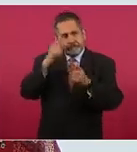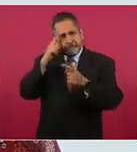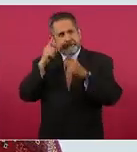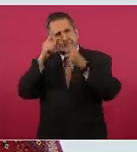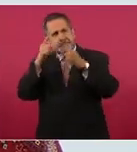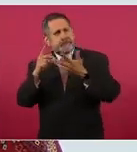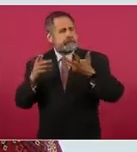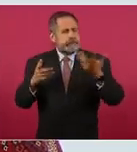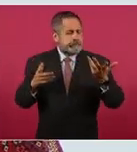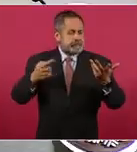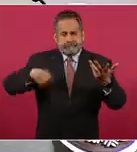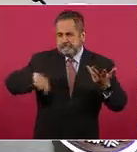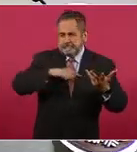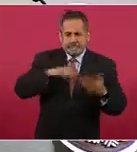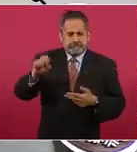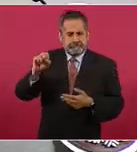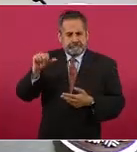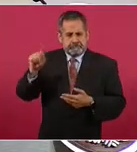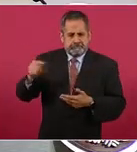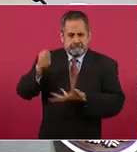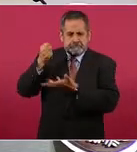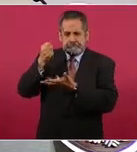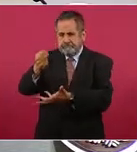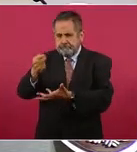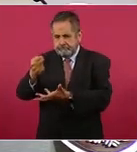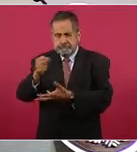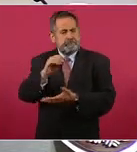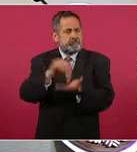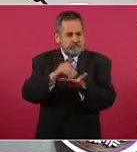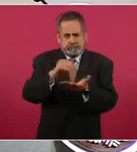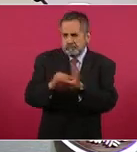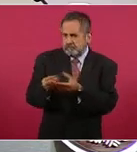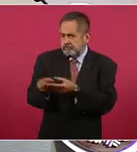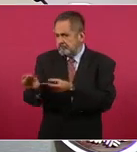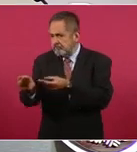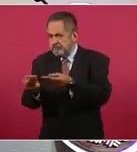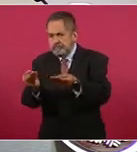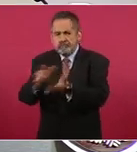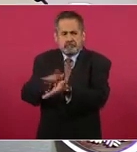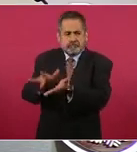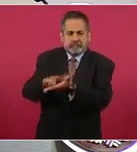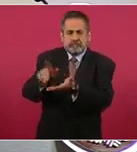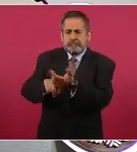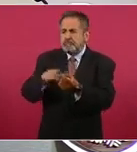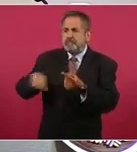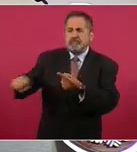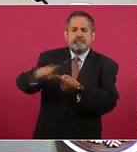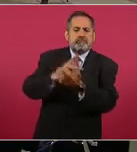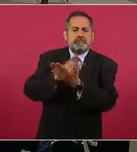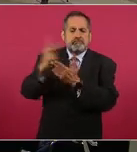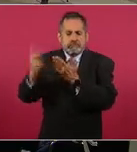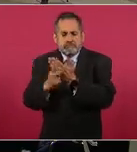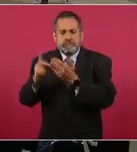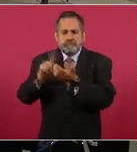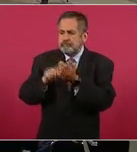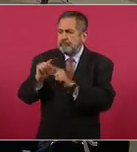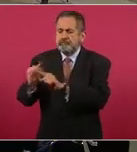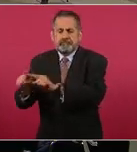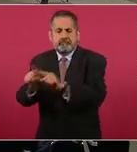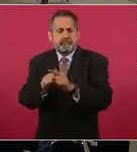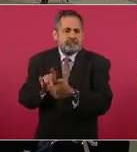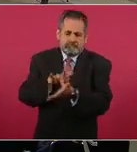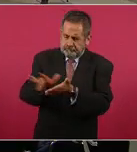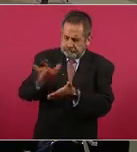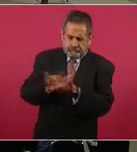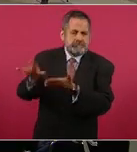ingreso nos permitió mantener el presupuesto en los programas y proyectos prioritarios sin ajustes. Las medidas que se están metiendo